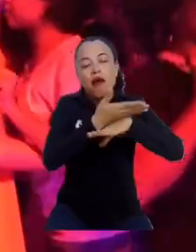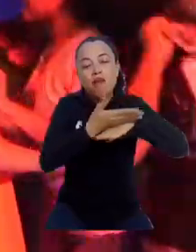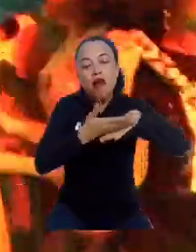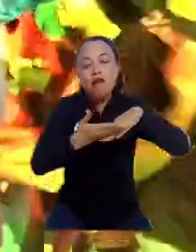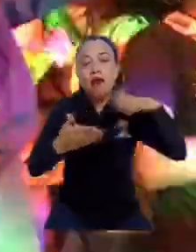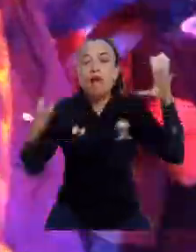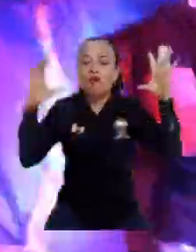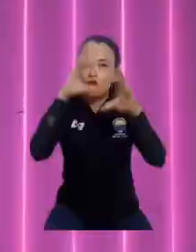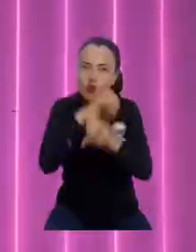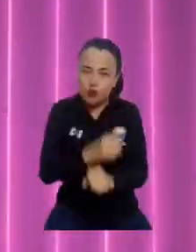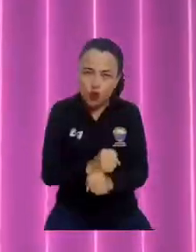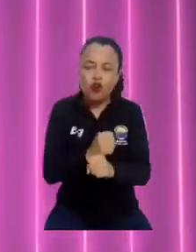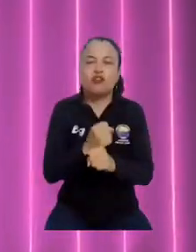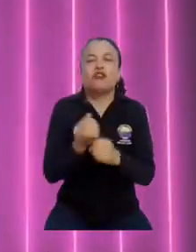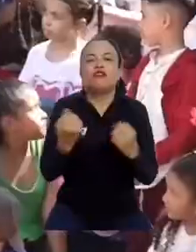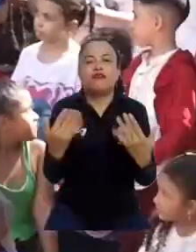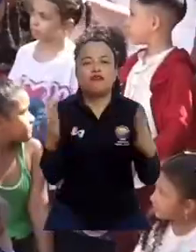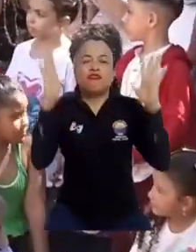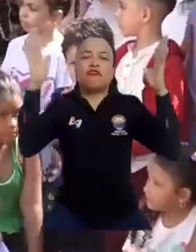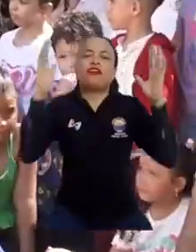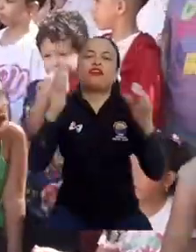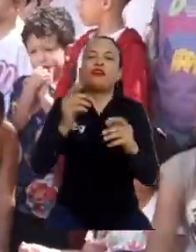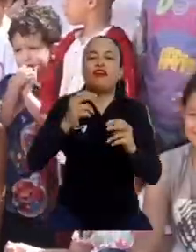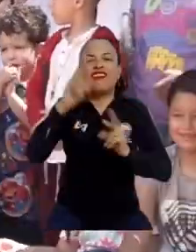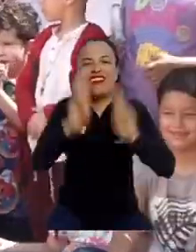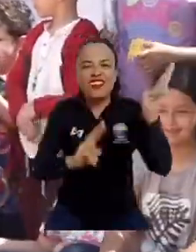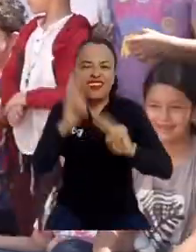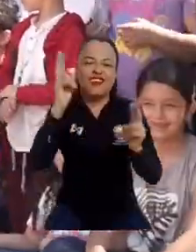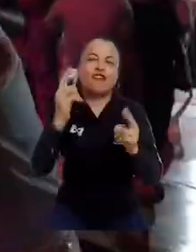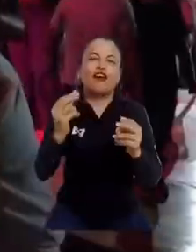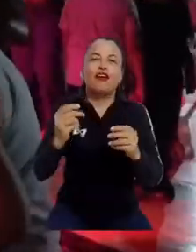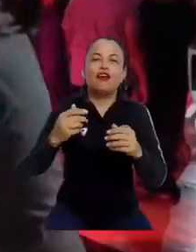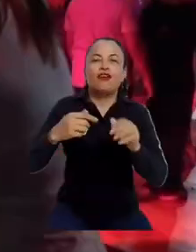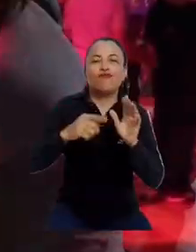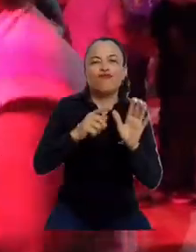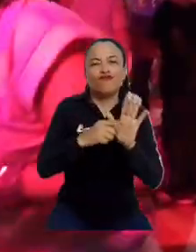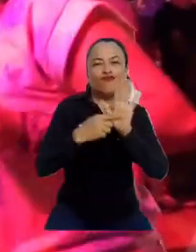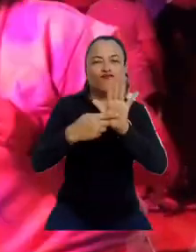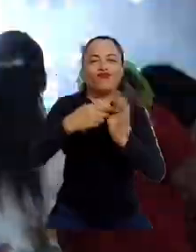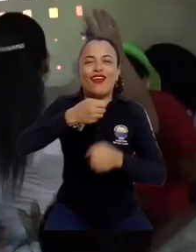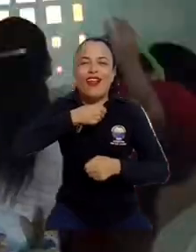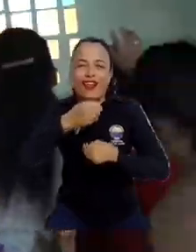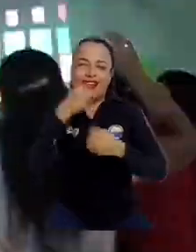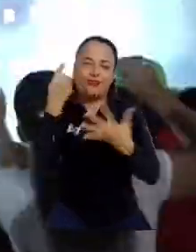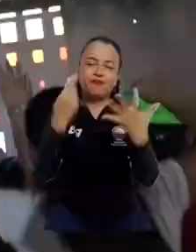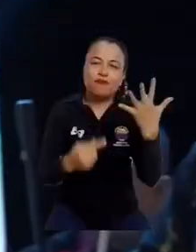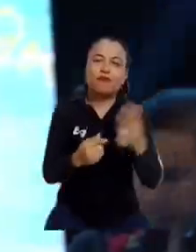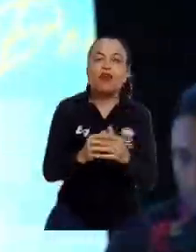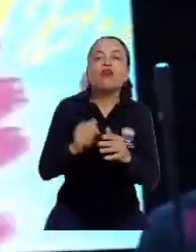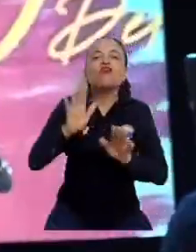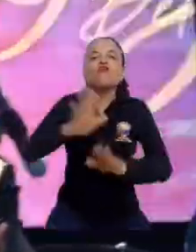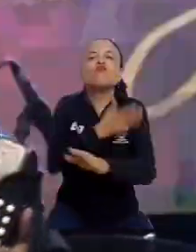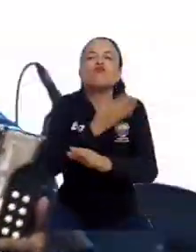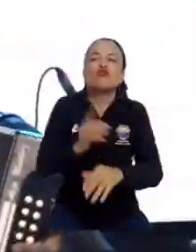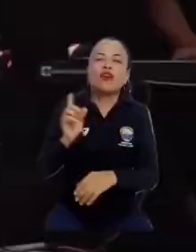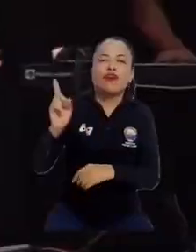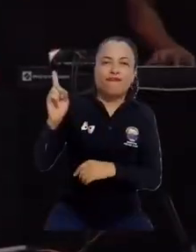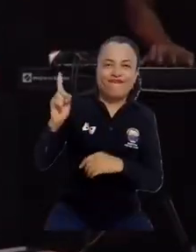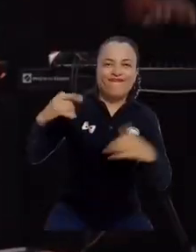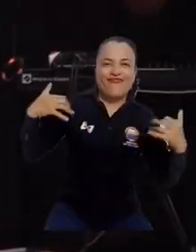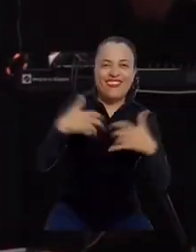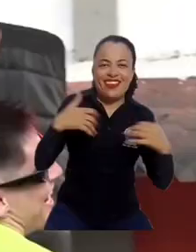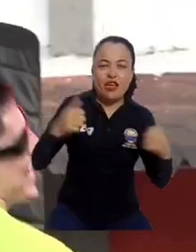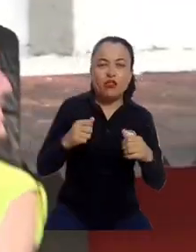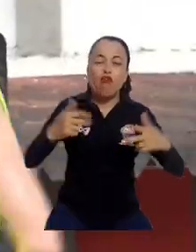anochecer y que incluyó bingos, sorteos y shows infantiles en vivo. La cuota musical corrió por cuenta del vallenato de Iván Ovalle y